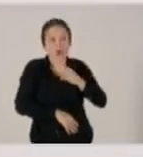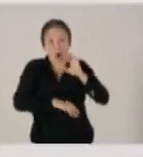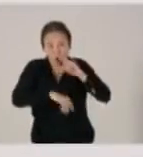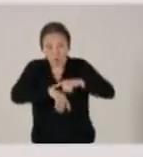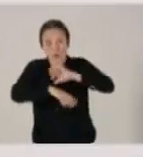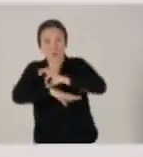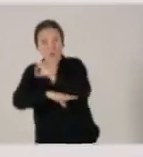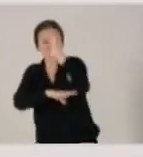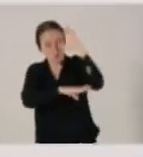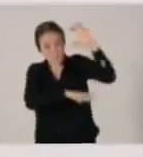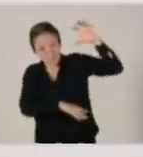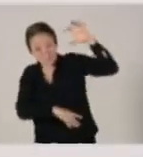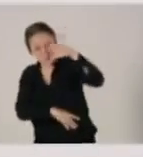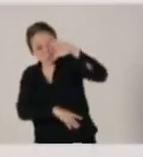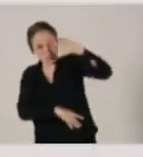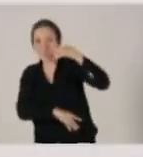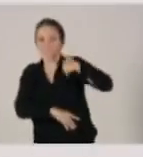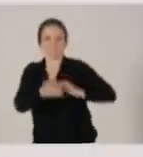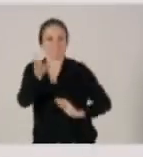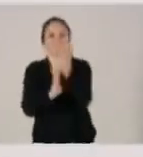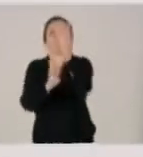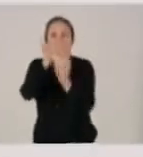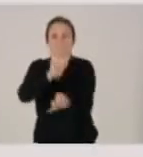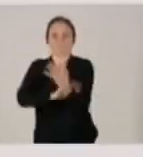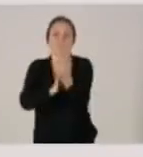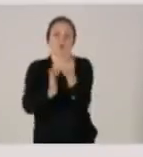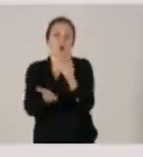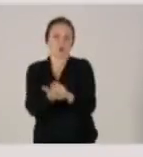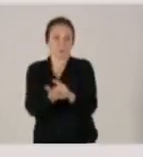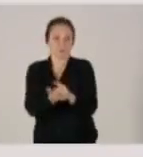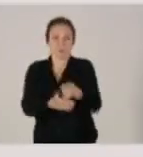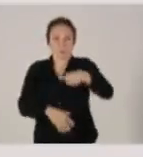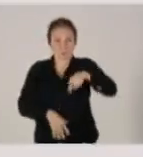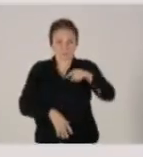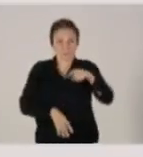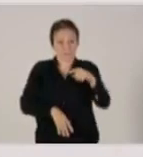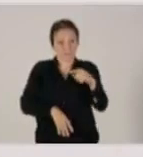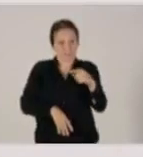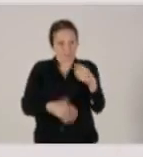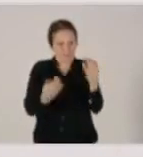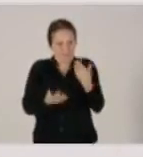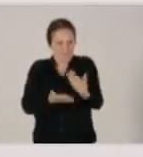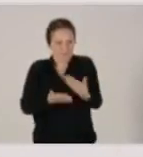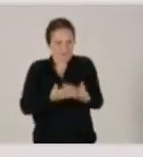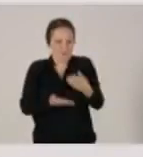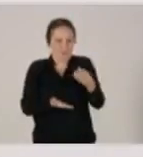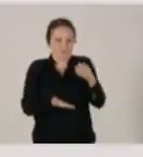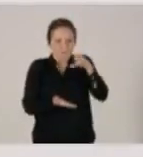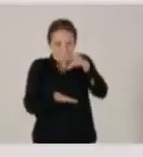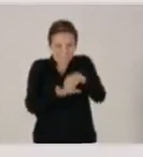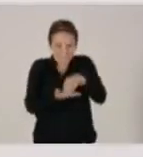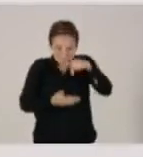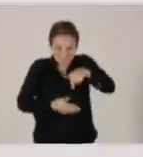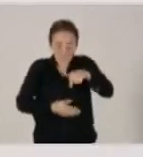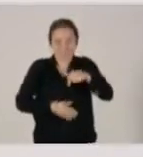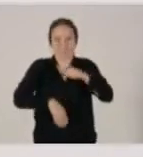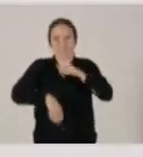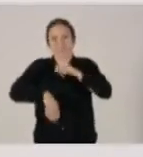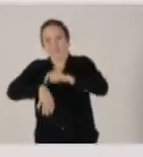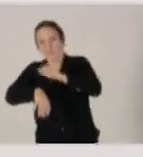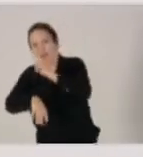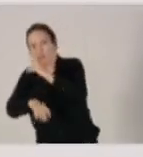puntos se reactivan ustedes tendrían que ver cómo se pone el seco pin entre las dos y las siete de actividad de envío